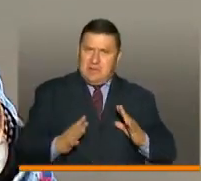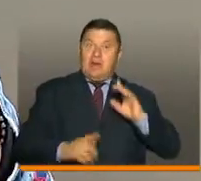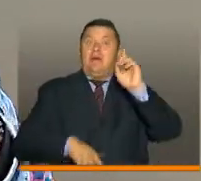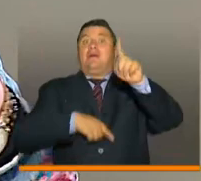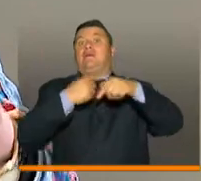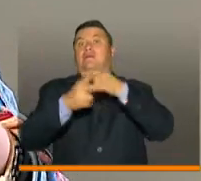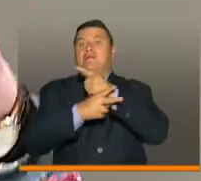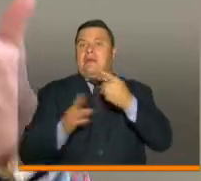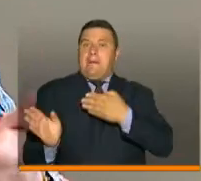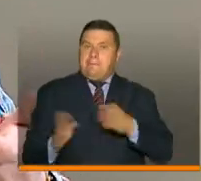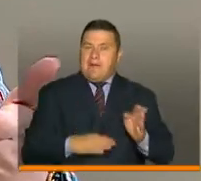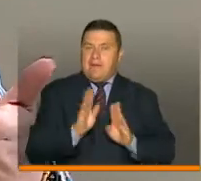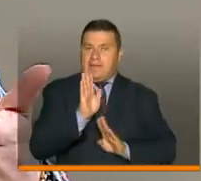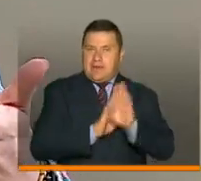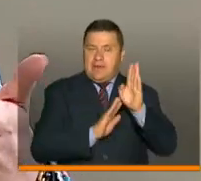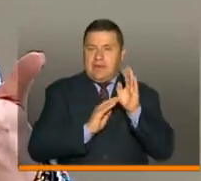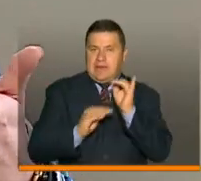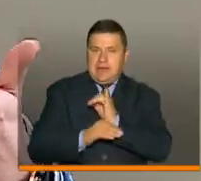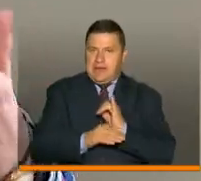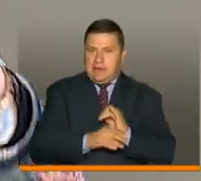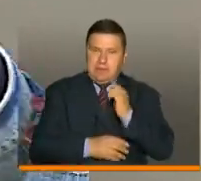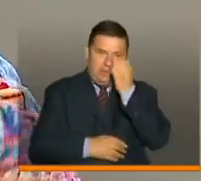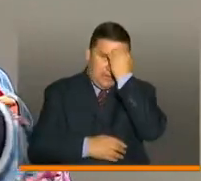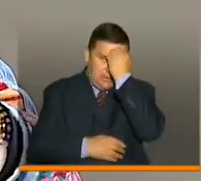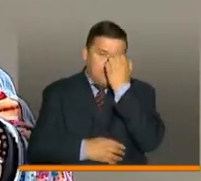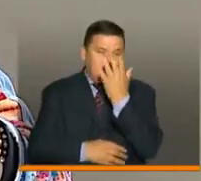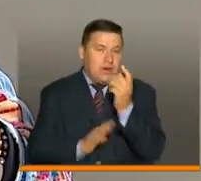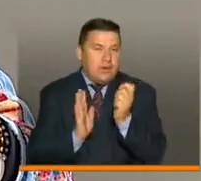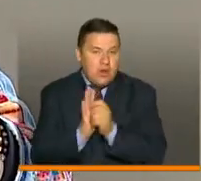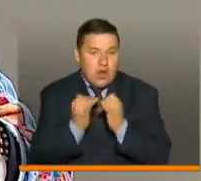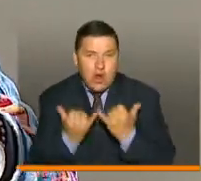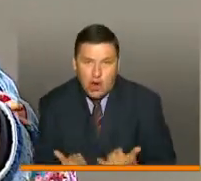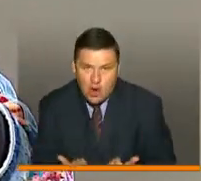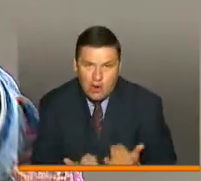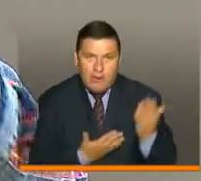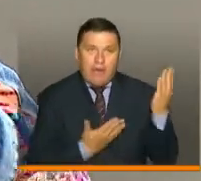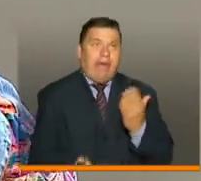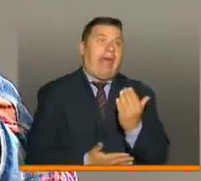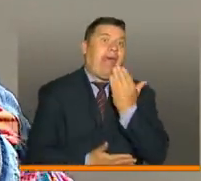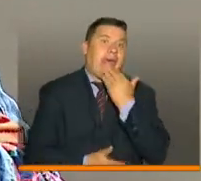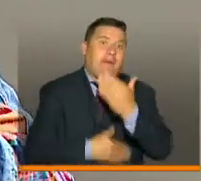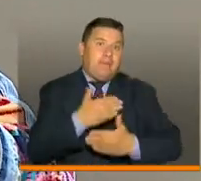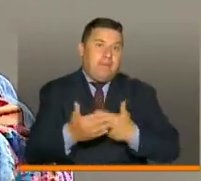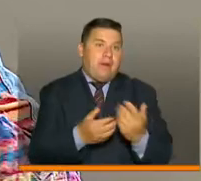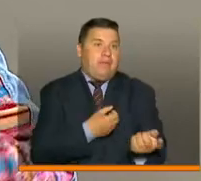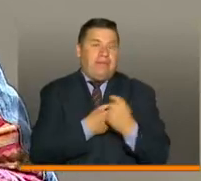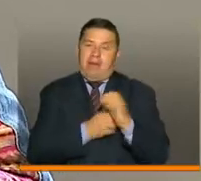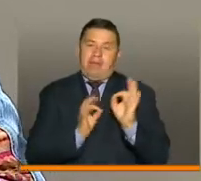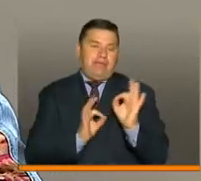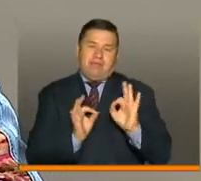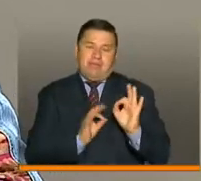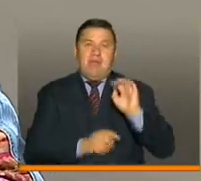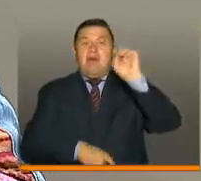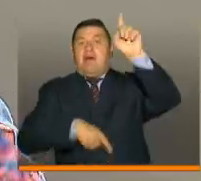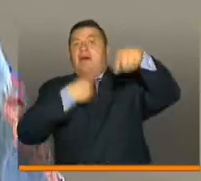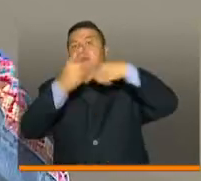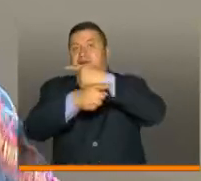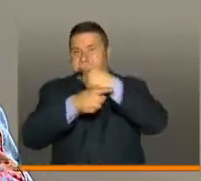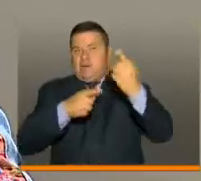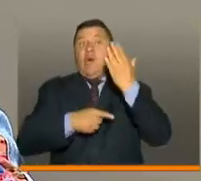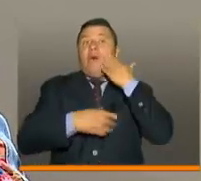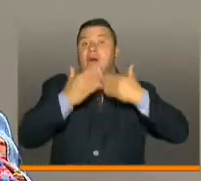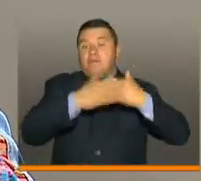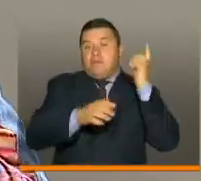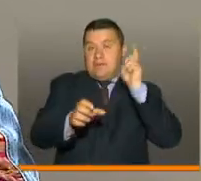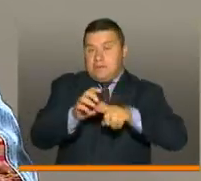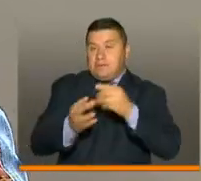semana de planeación y desarrollo institucional para los maestros. Por eso hoy no les traigo ejemplos del proceso de retorno, volvemos con ello la semana entrante, pero